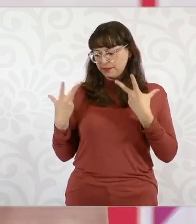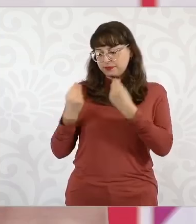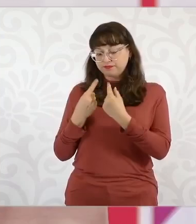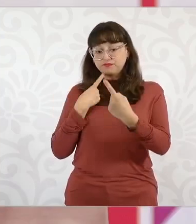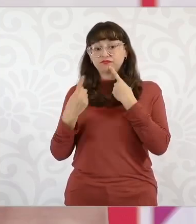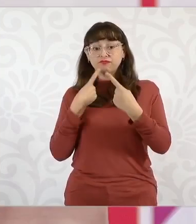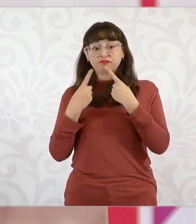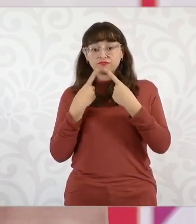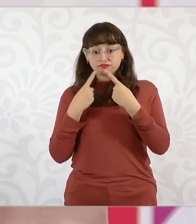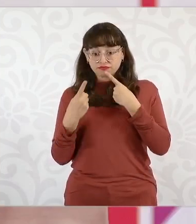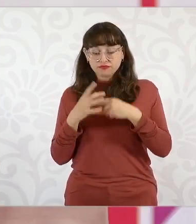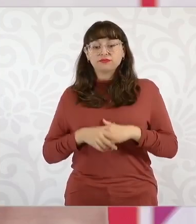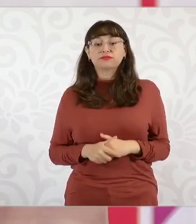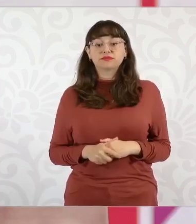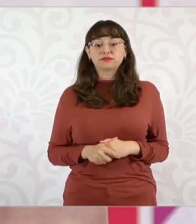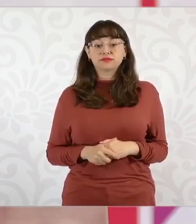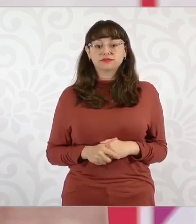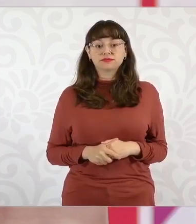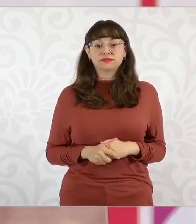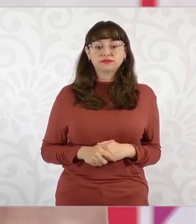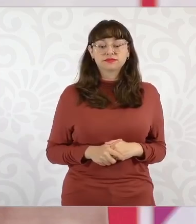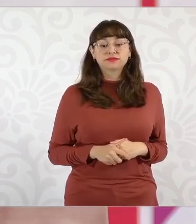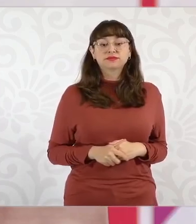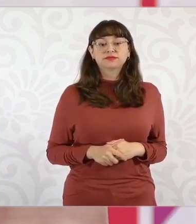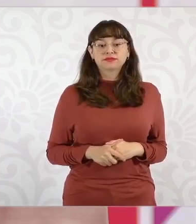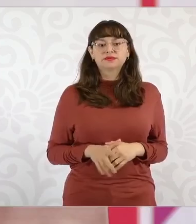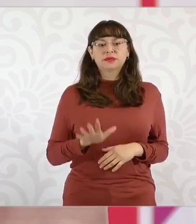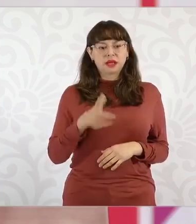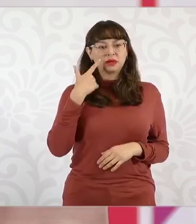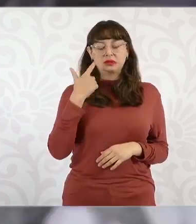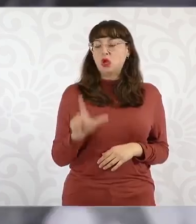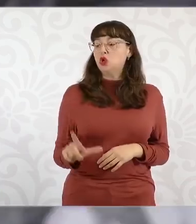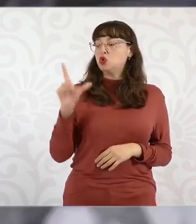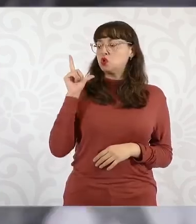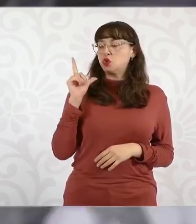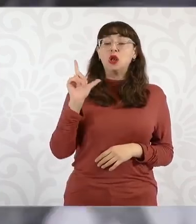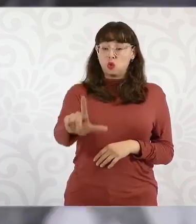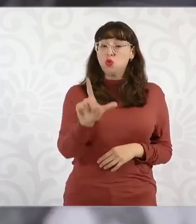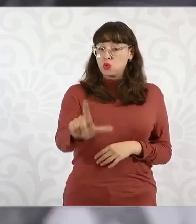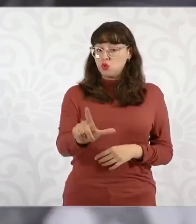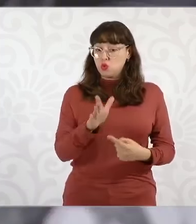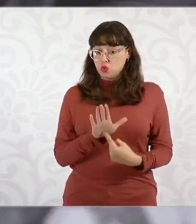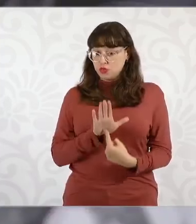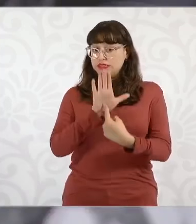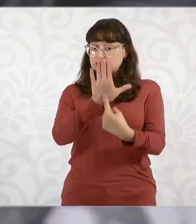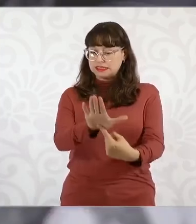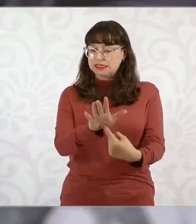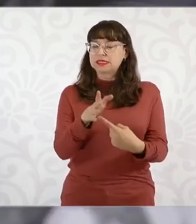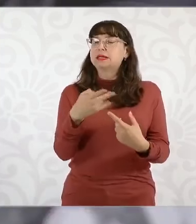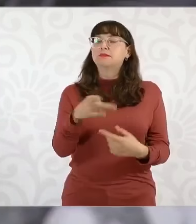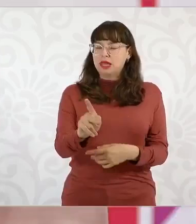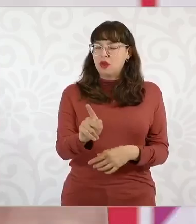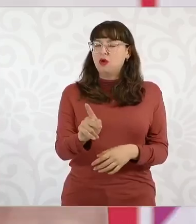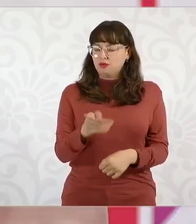El lunes, bueno, fíjense, lo íbamos a presentar el lunes, pero les doy un adelanto y ya con esto cerramos antes del